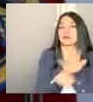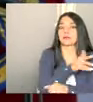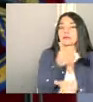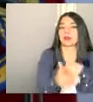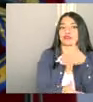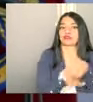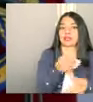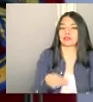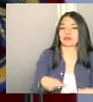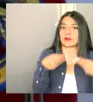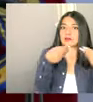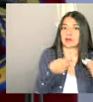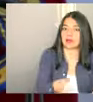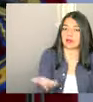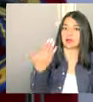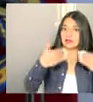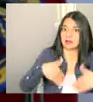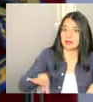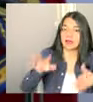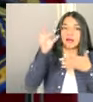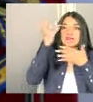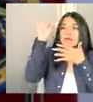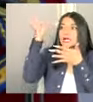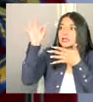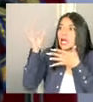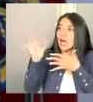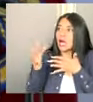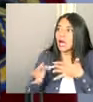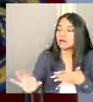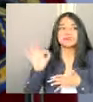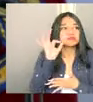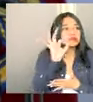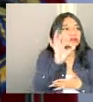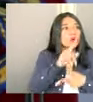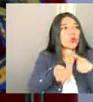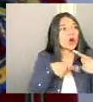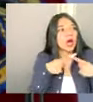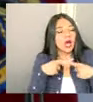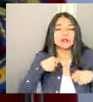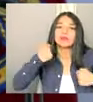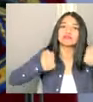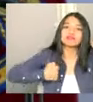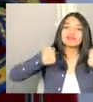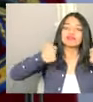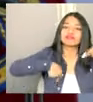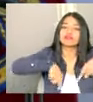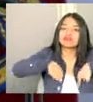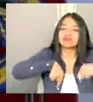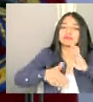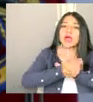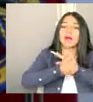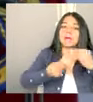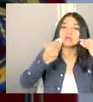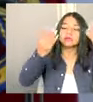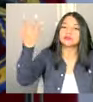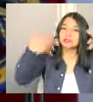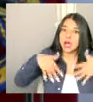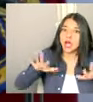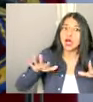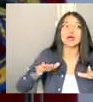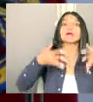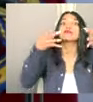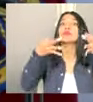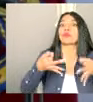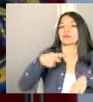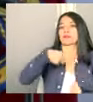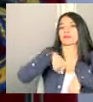proceso de entrega, si los bienes están inventariados, cuándo efectivamente los operadores pueden empezar el proceso de capacitación y saber si se van a cumplir esos